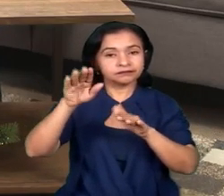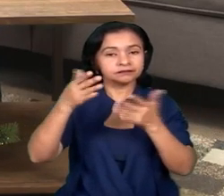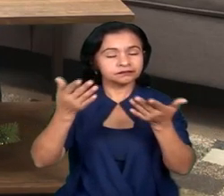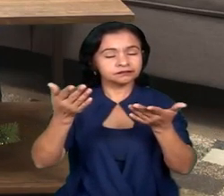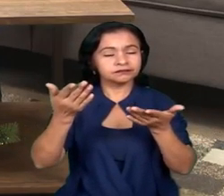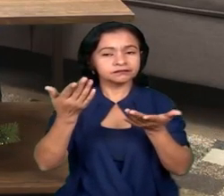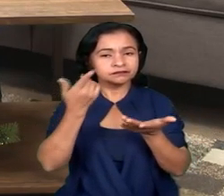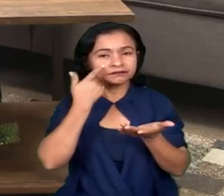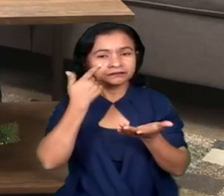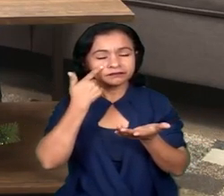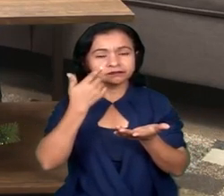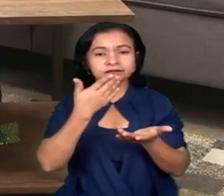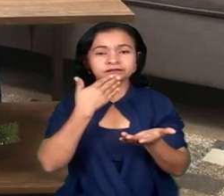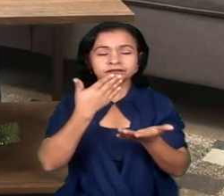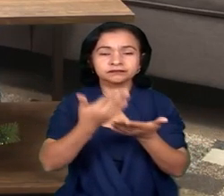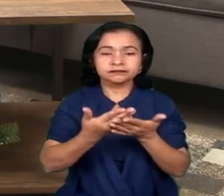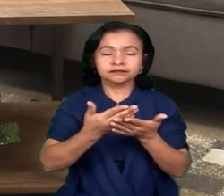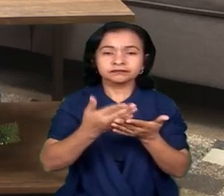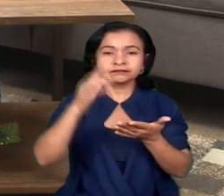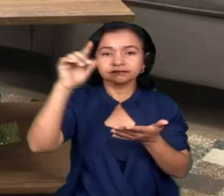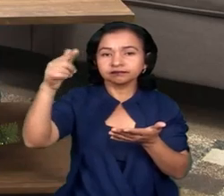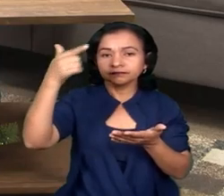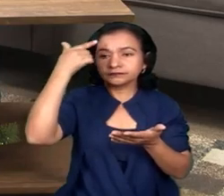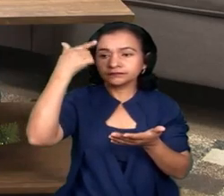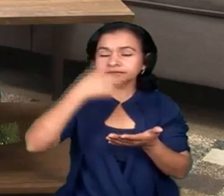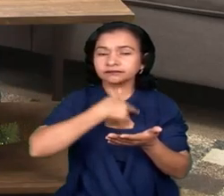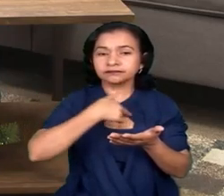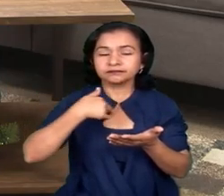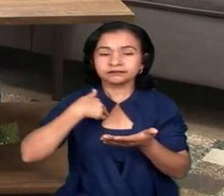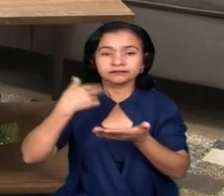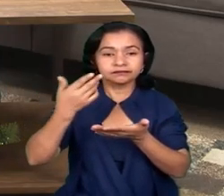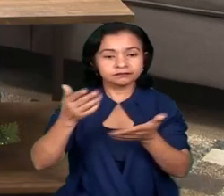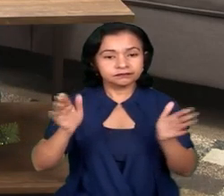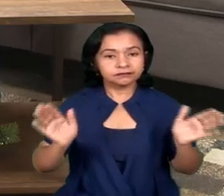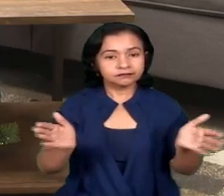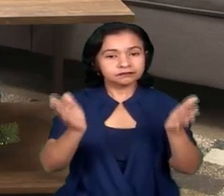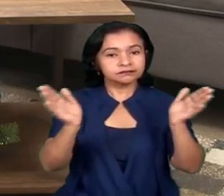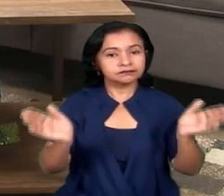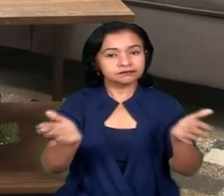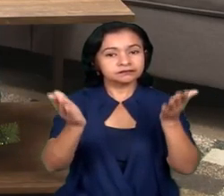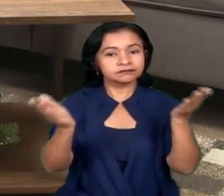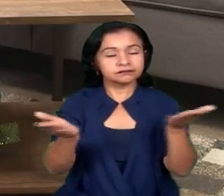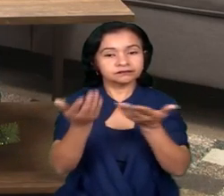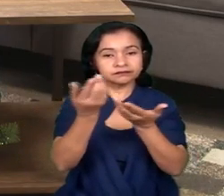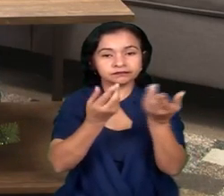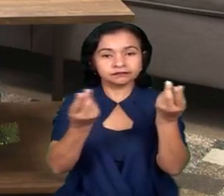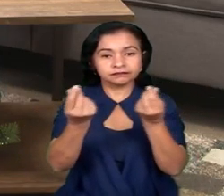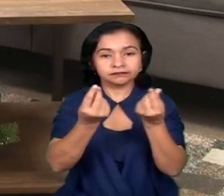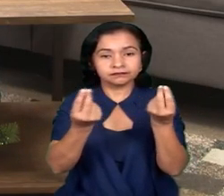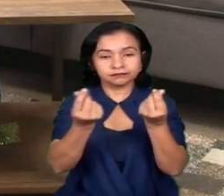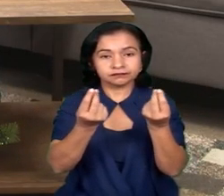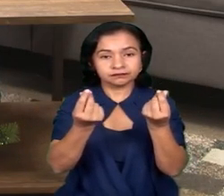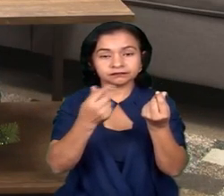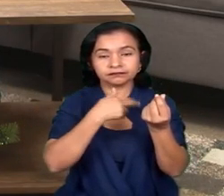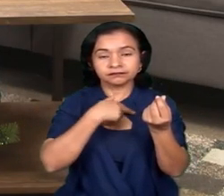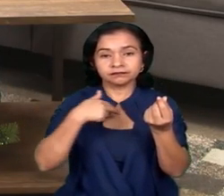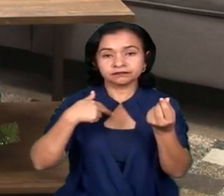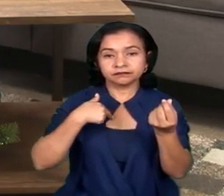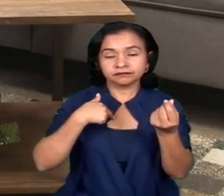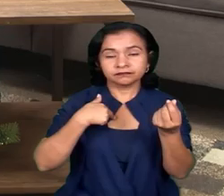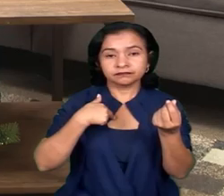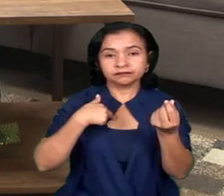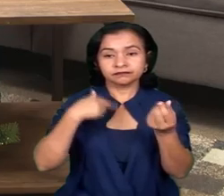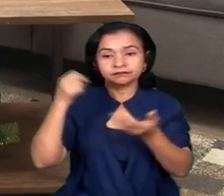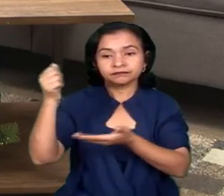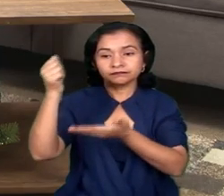también queremos agradecerle al gobierno porque ha venido dinamizando, digamos, la economía al hacer esas